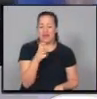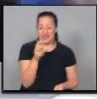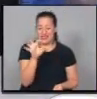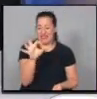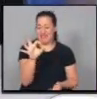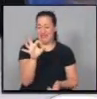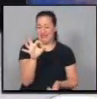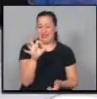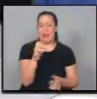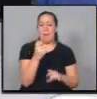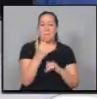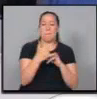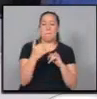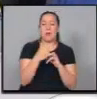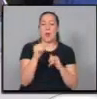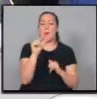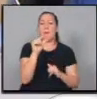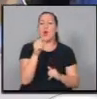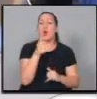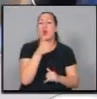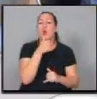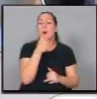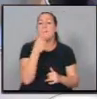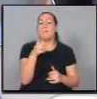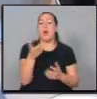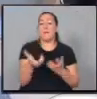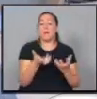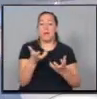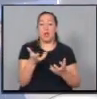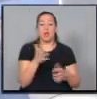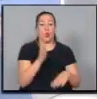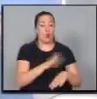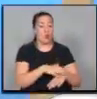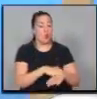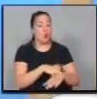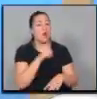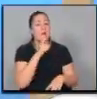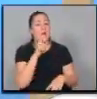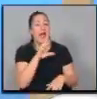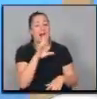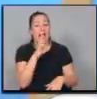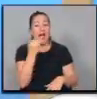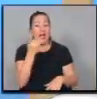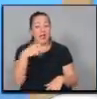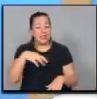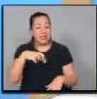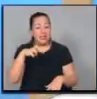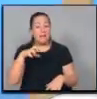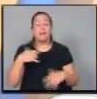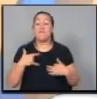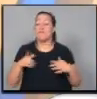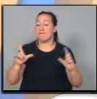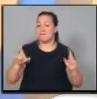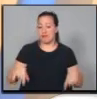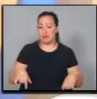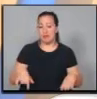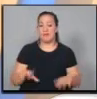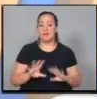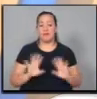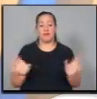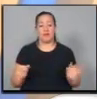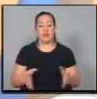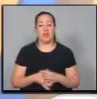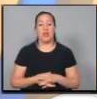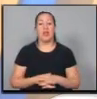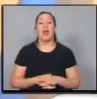pesos. Tirando a chicuelo, con poco jugo, pero para cocinar. ¿Tiene algo que ver lo de Trump? No sé, eso lo sabe Gorodish. ¿No? Ahora lo vamos a chequear con Gorodish,